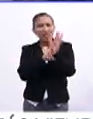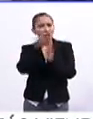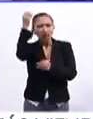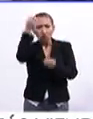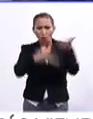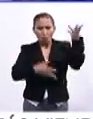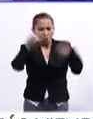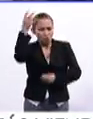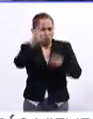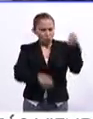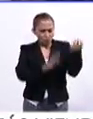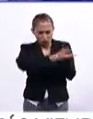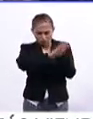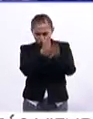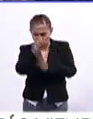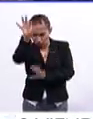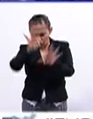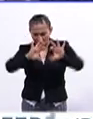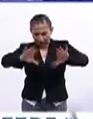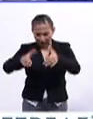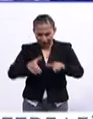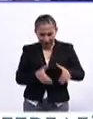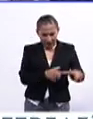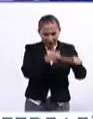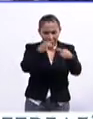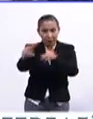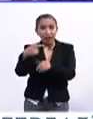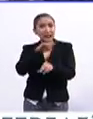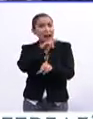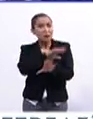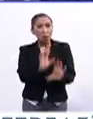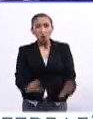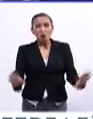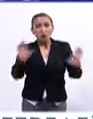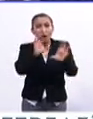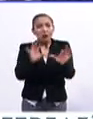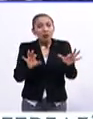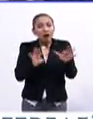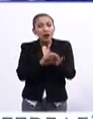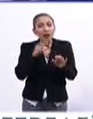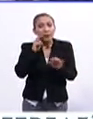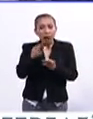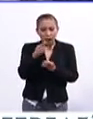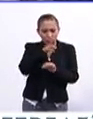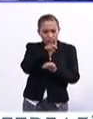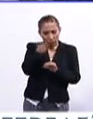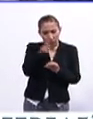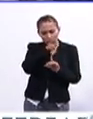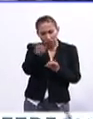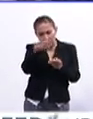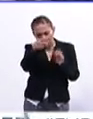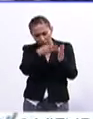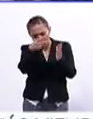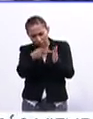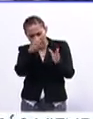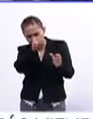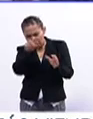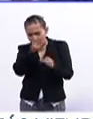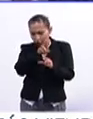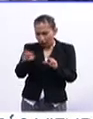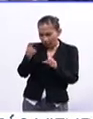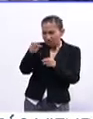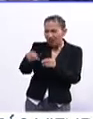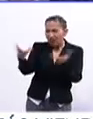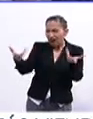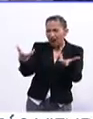videos, tú los llegas a procesar, los llegas a clasificar y también junto con ello pues te empiezan a dar una serie de datos que tú dices